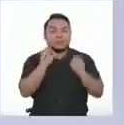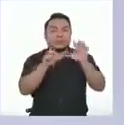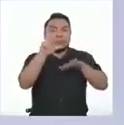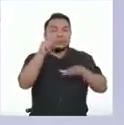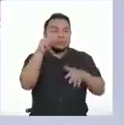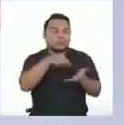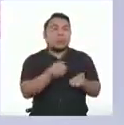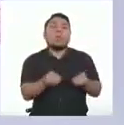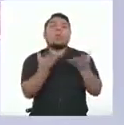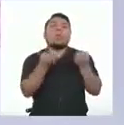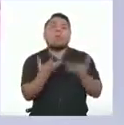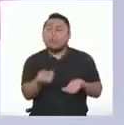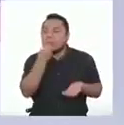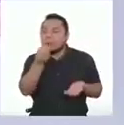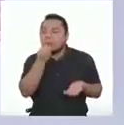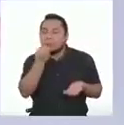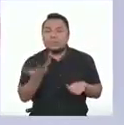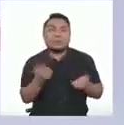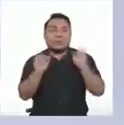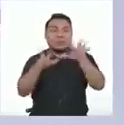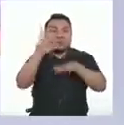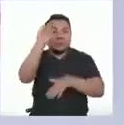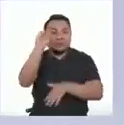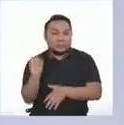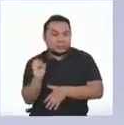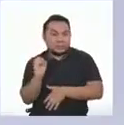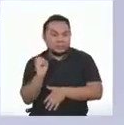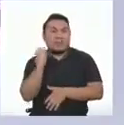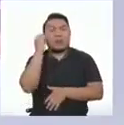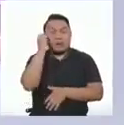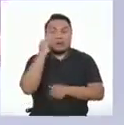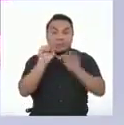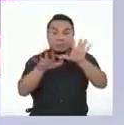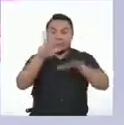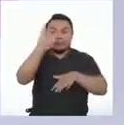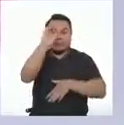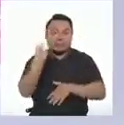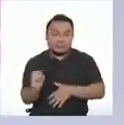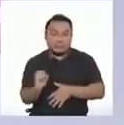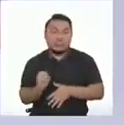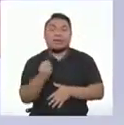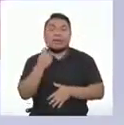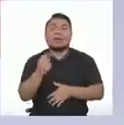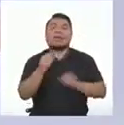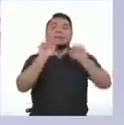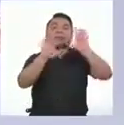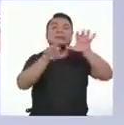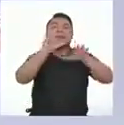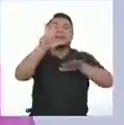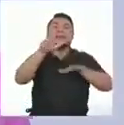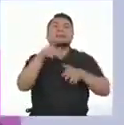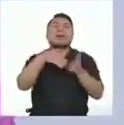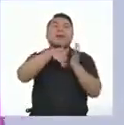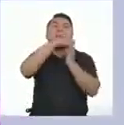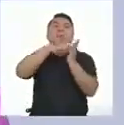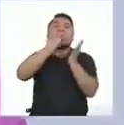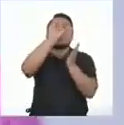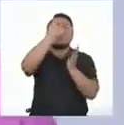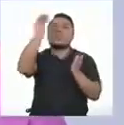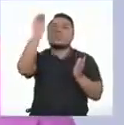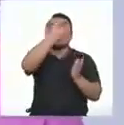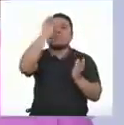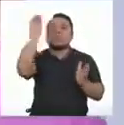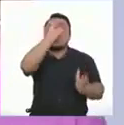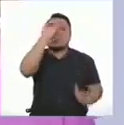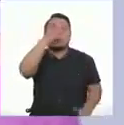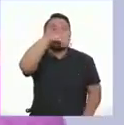calcular cuántos gramos de proteína es ese 13%, el 13% es 13 cuadraditos. Para saber